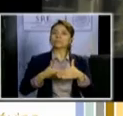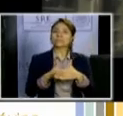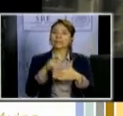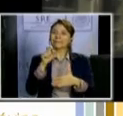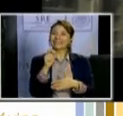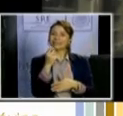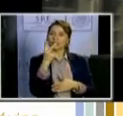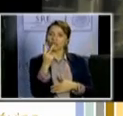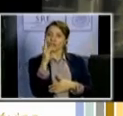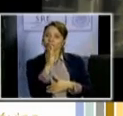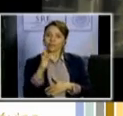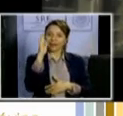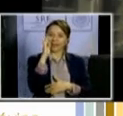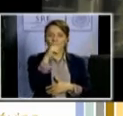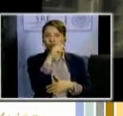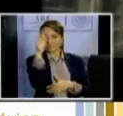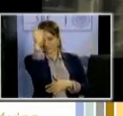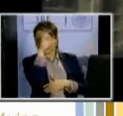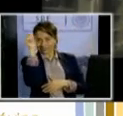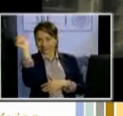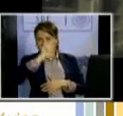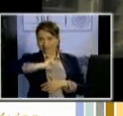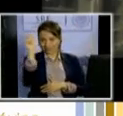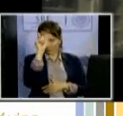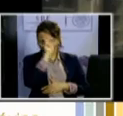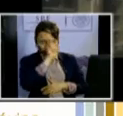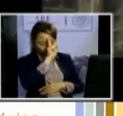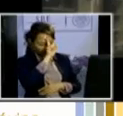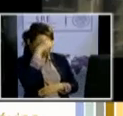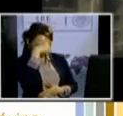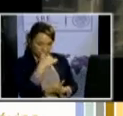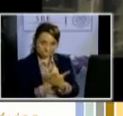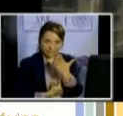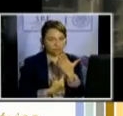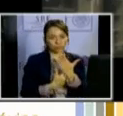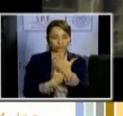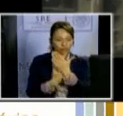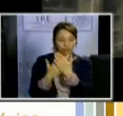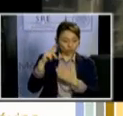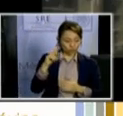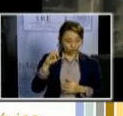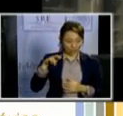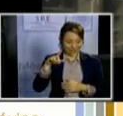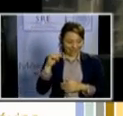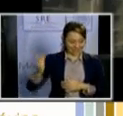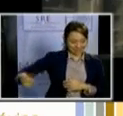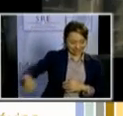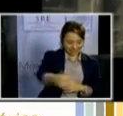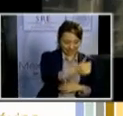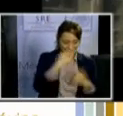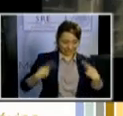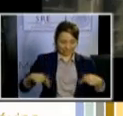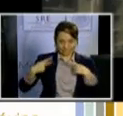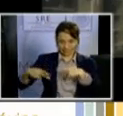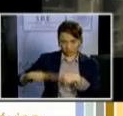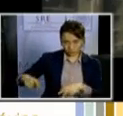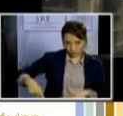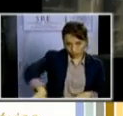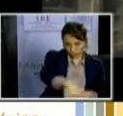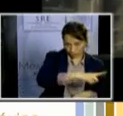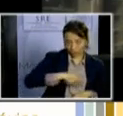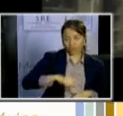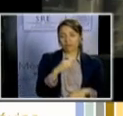Por lo tanto, América Latina y el Caribe debe de pasar de 7 toneladas per cápita a 2 toneladas per cápita para